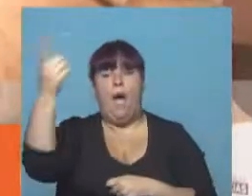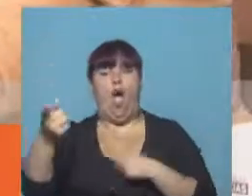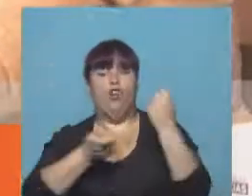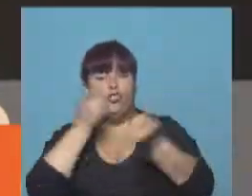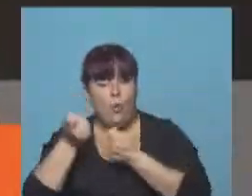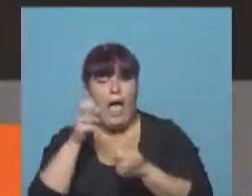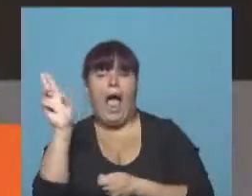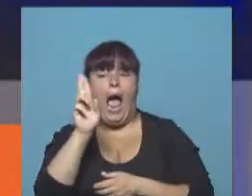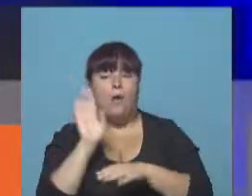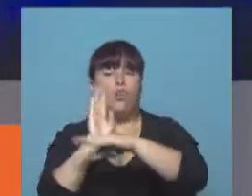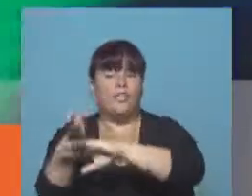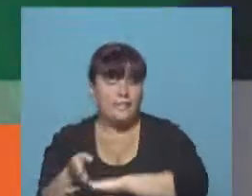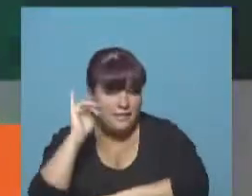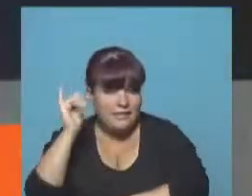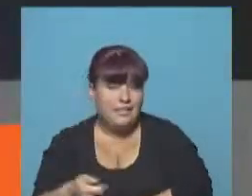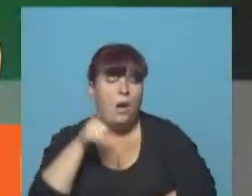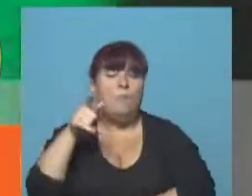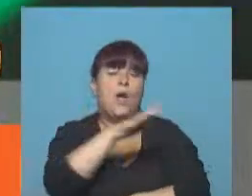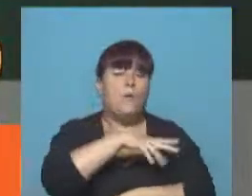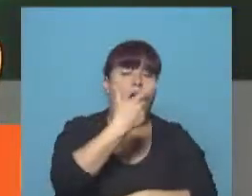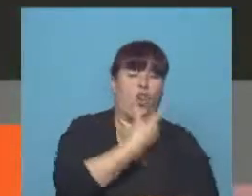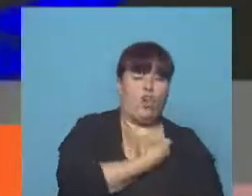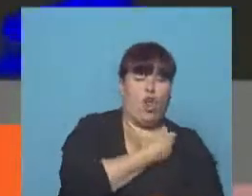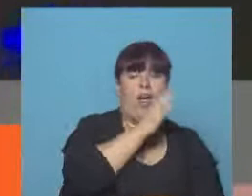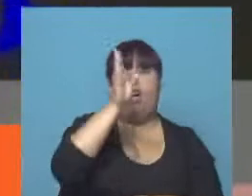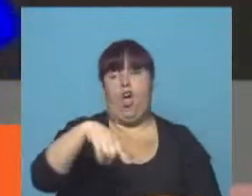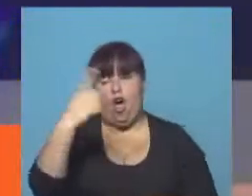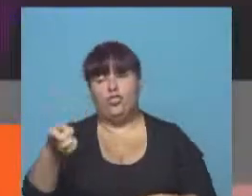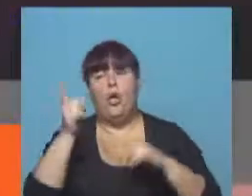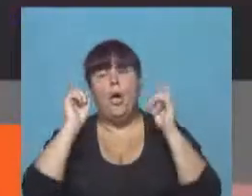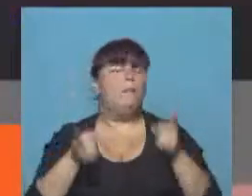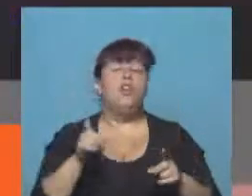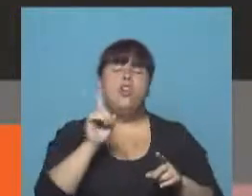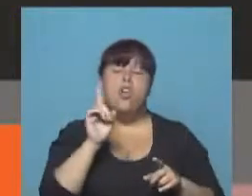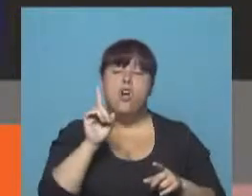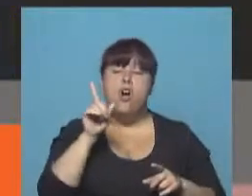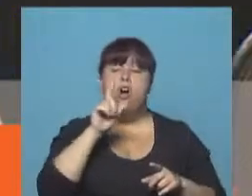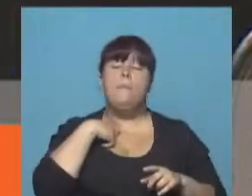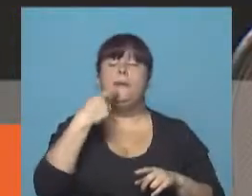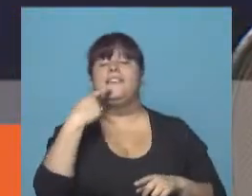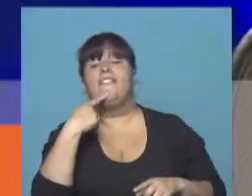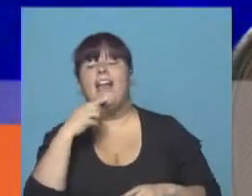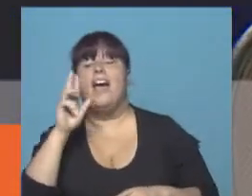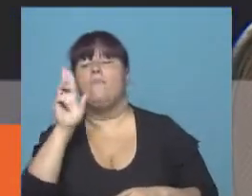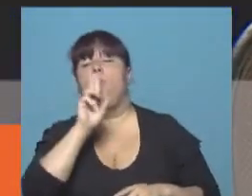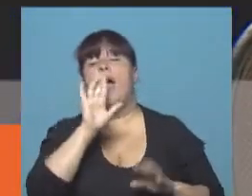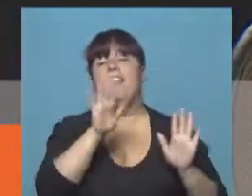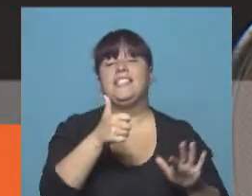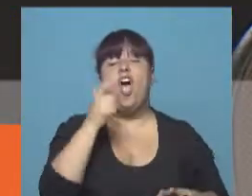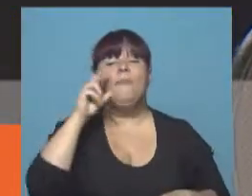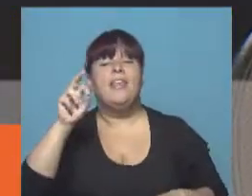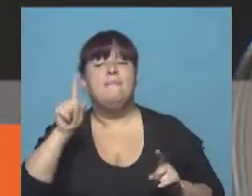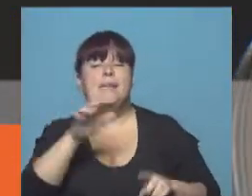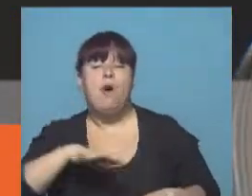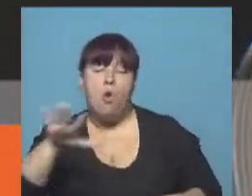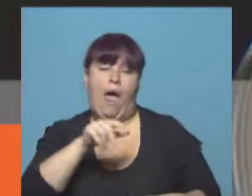boliche que les permiten la entrada, porque en su distrito no le permiten. Pero también pienso en una piba de 16 y un pibe de 30, en el mismo